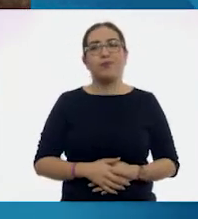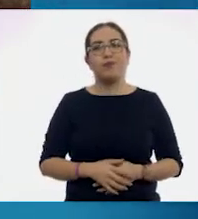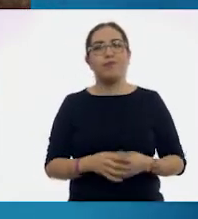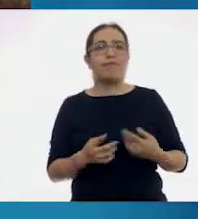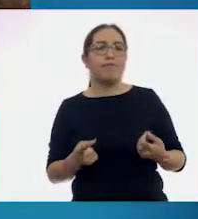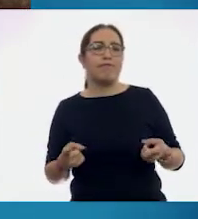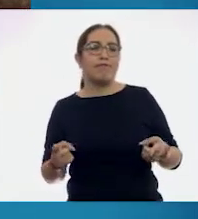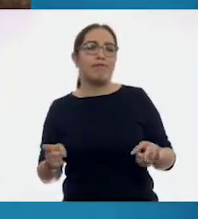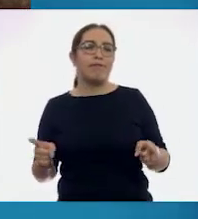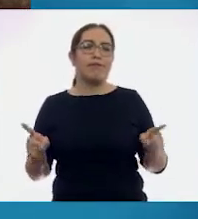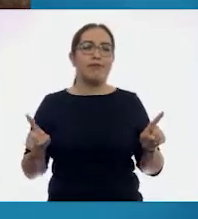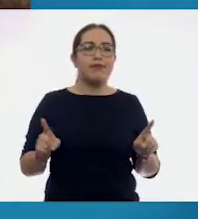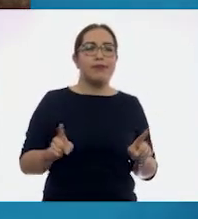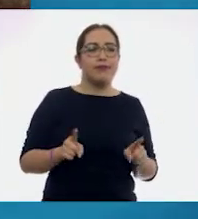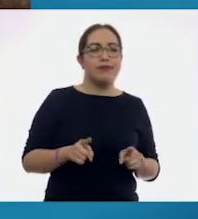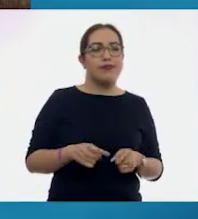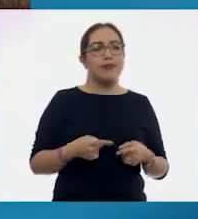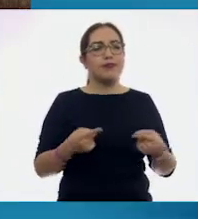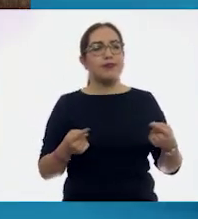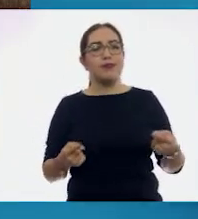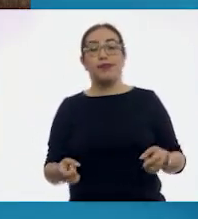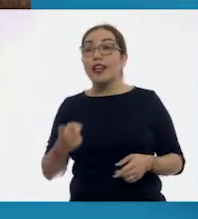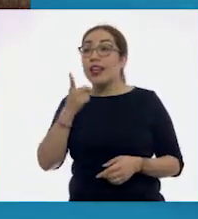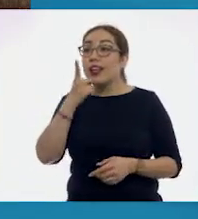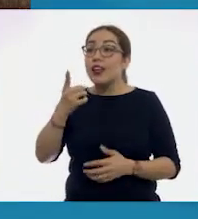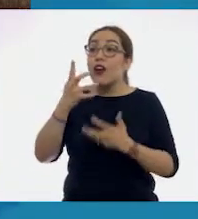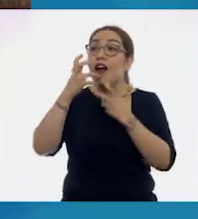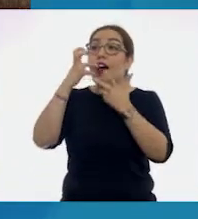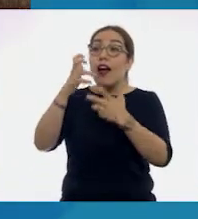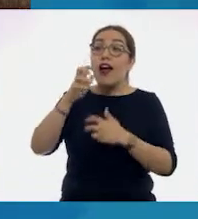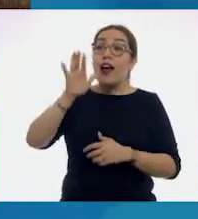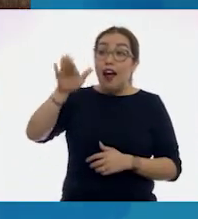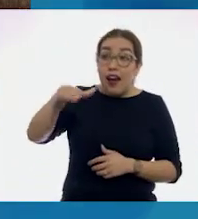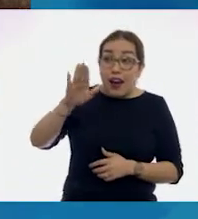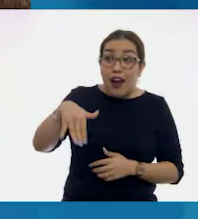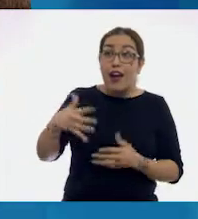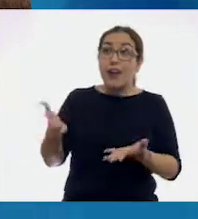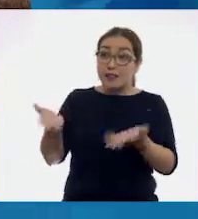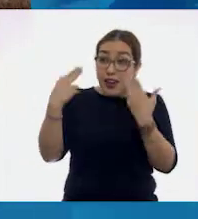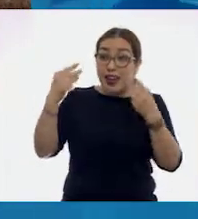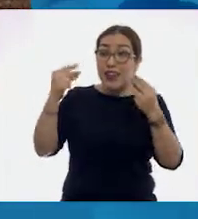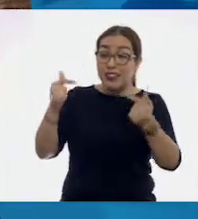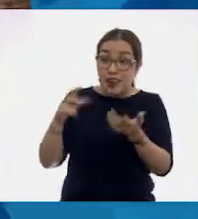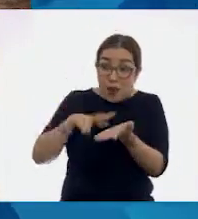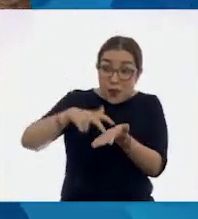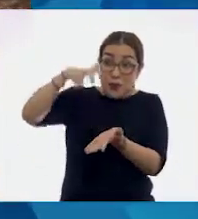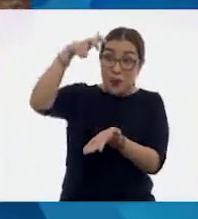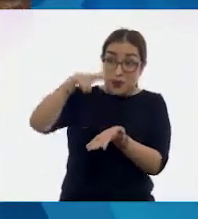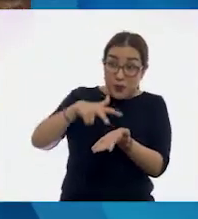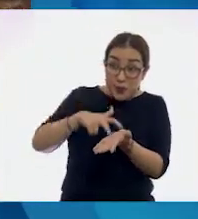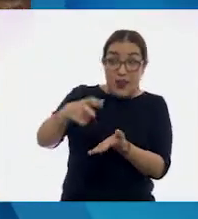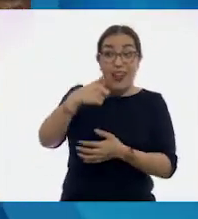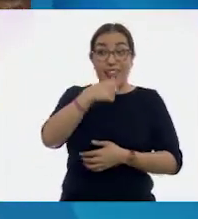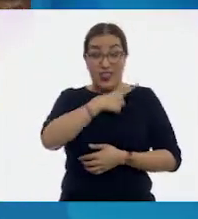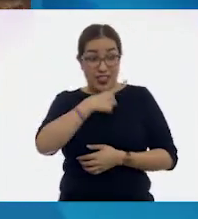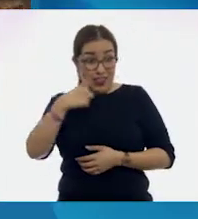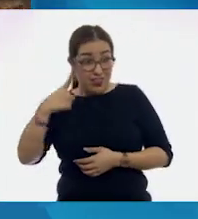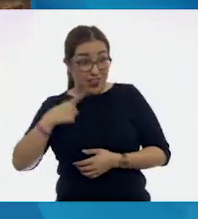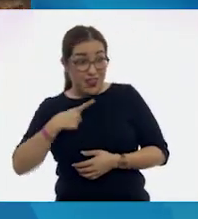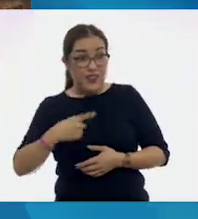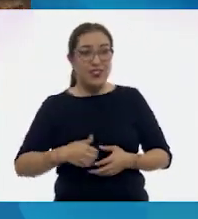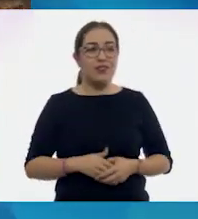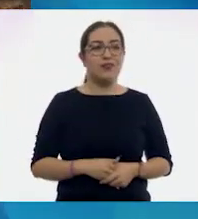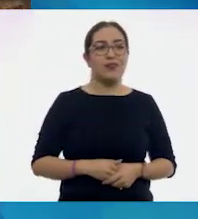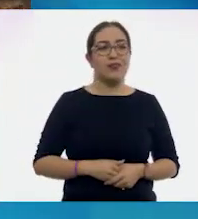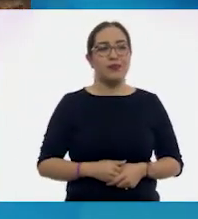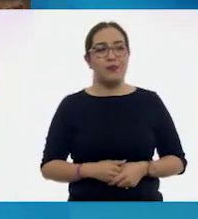amenazante, gritó a la liebre apurado: brinca la pata del